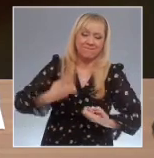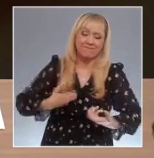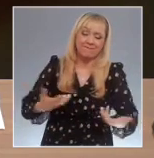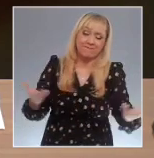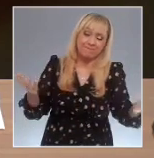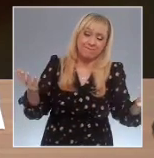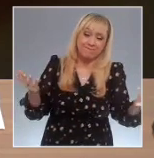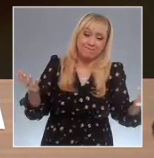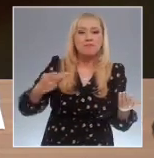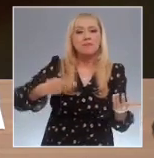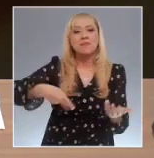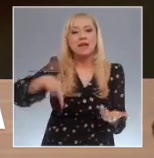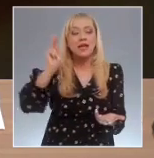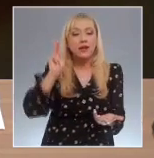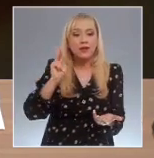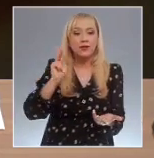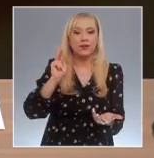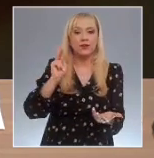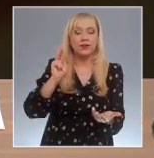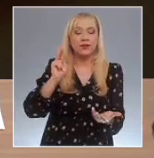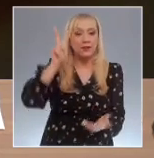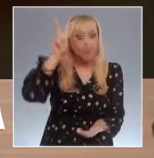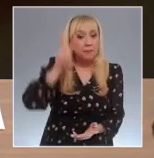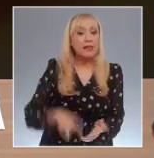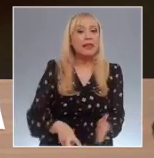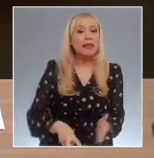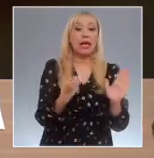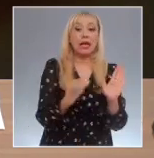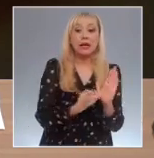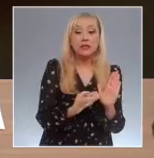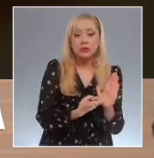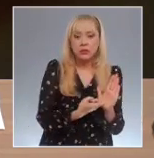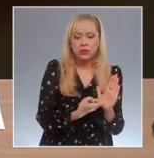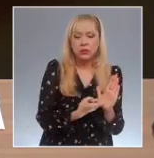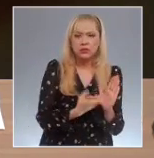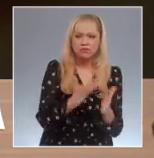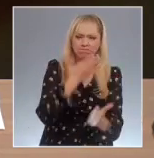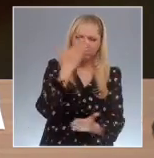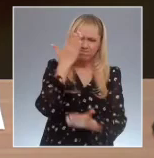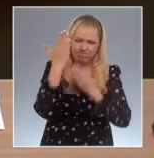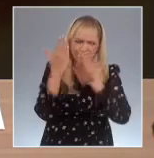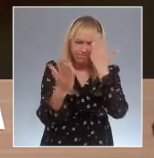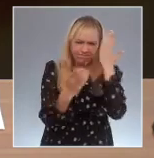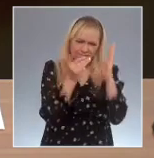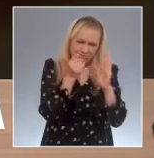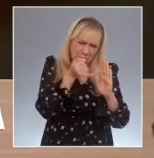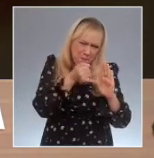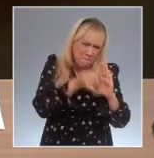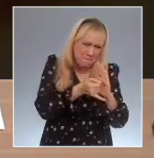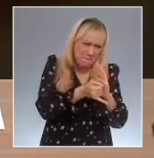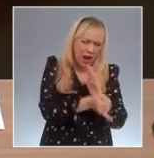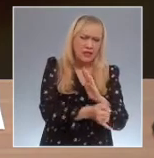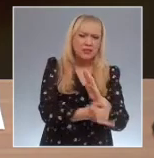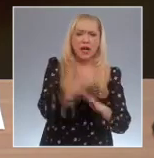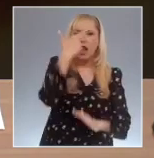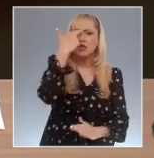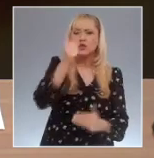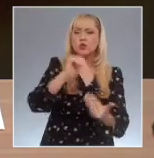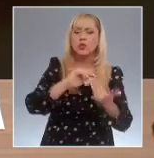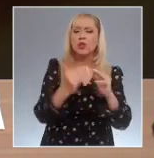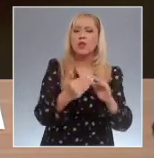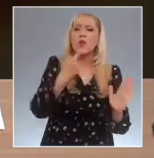embargo, precisamente el estudio y las razones que motivan la